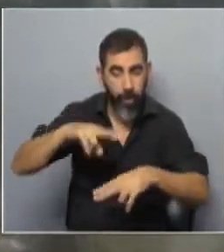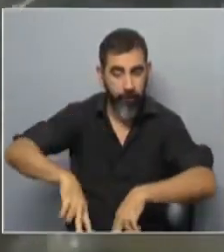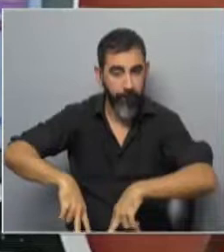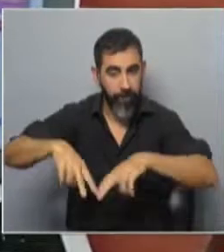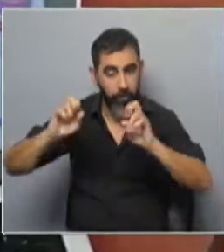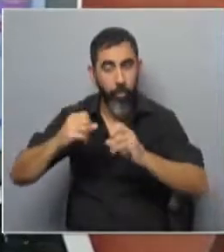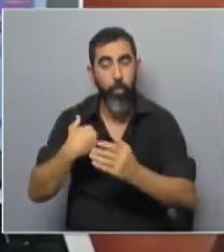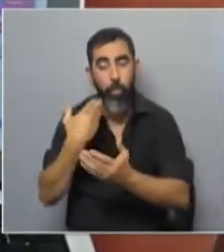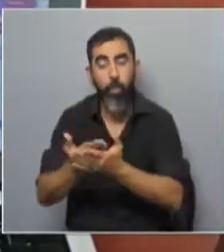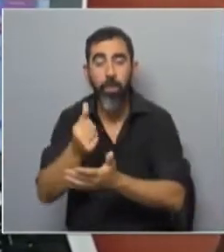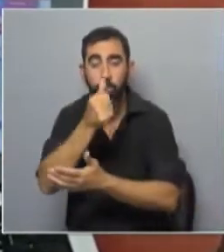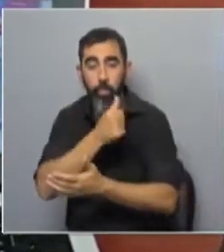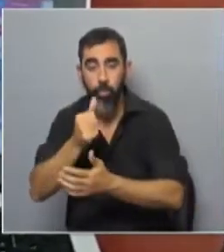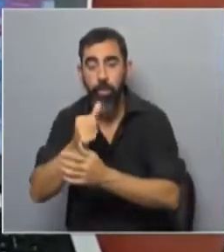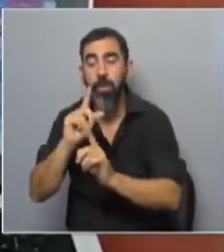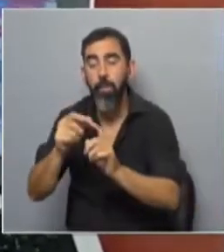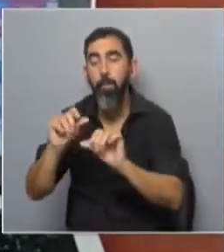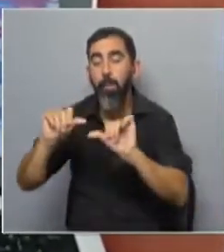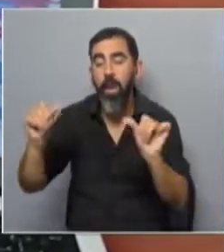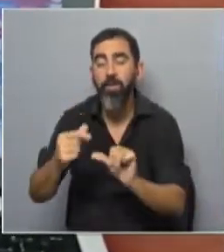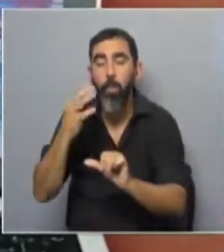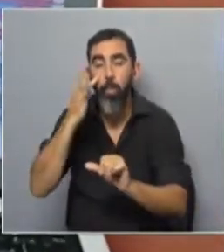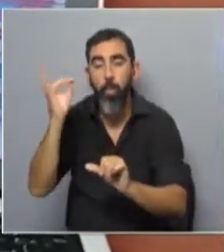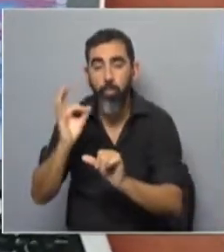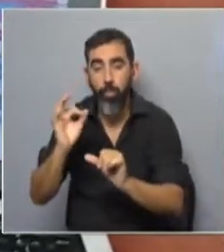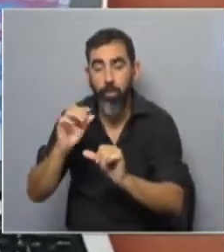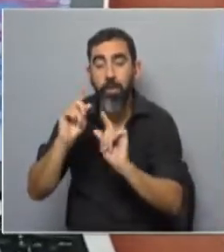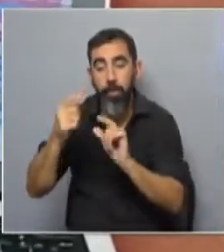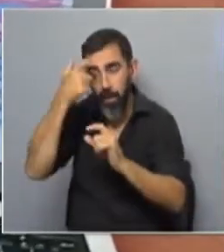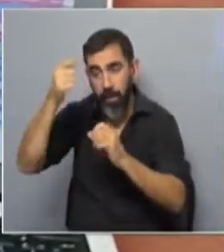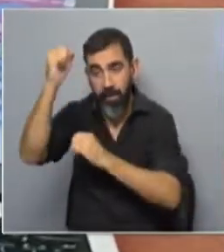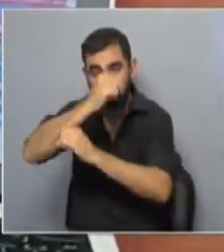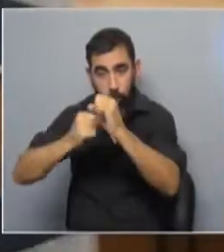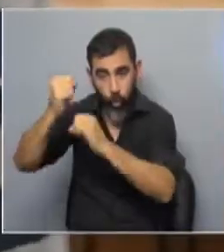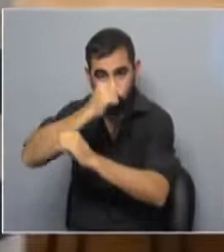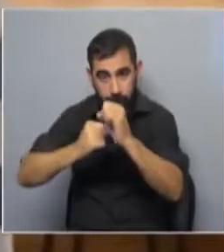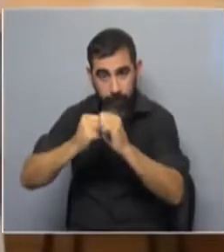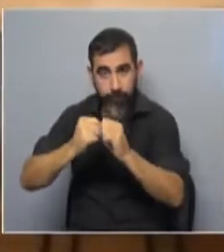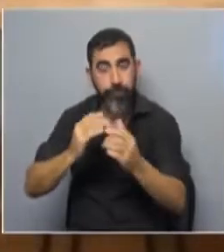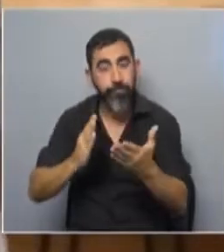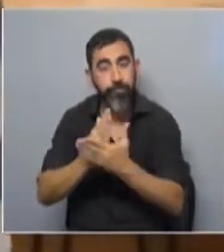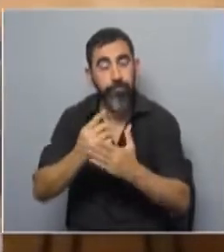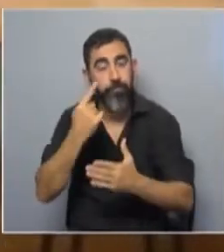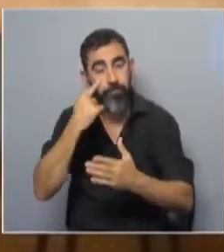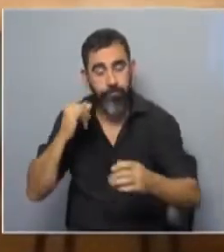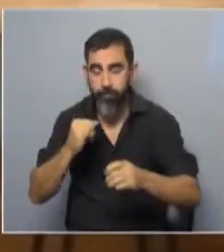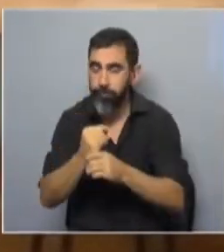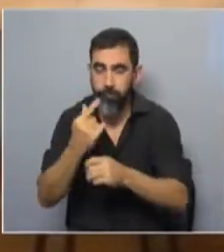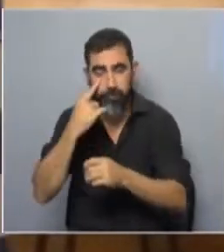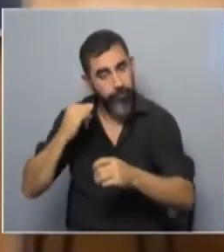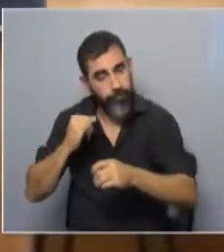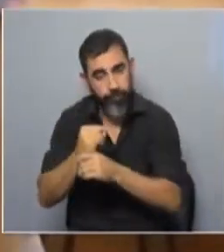investigación, de propuesta de soluciones y de generación de prototipos, incluyendo la tecnología, en donde siempre hay ensayo y error. Y